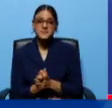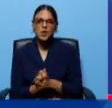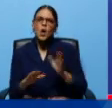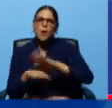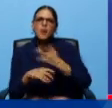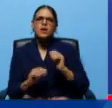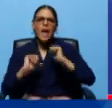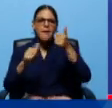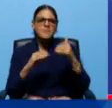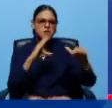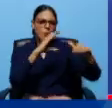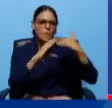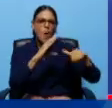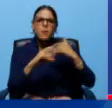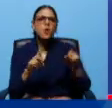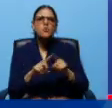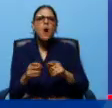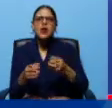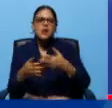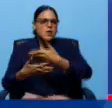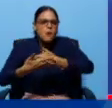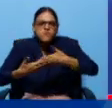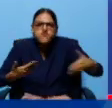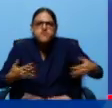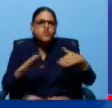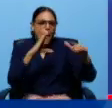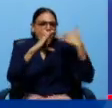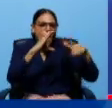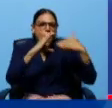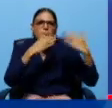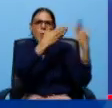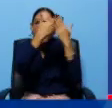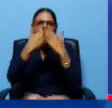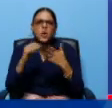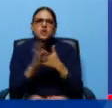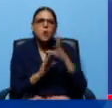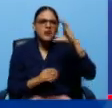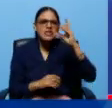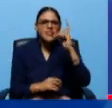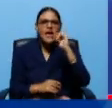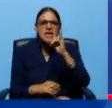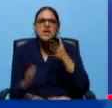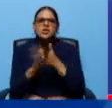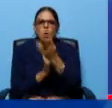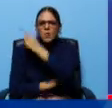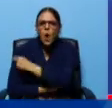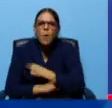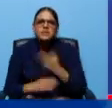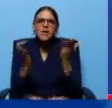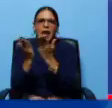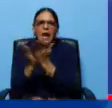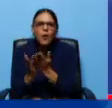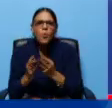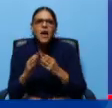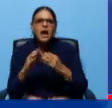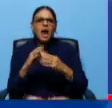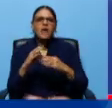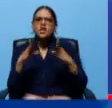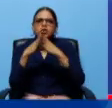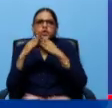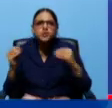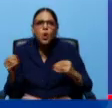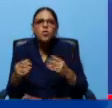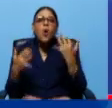Porque llegaron reportes, miles, miles de CDI, ambulatorios, escuelas. Estaban